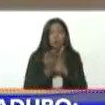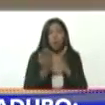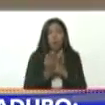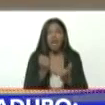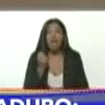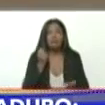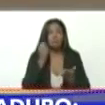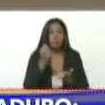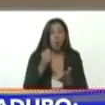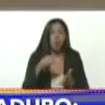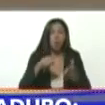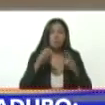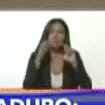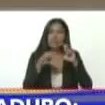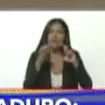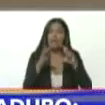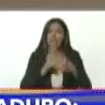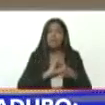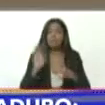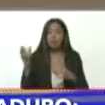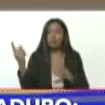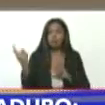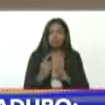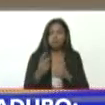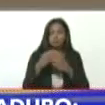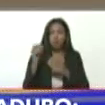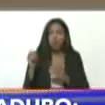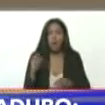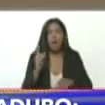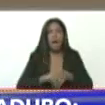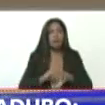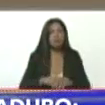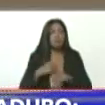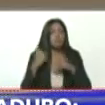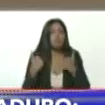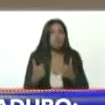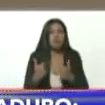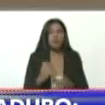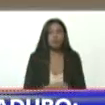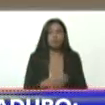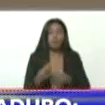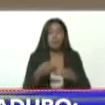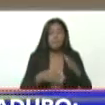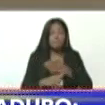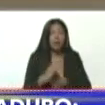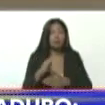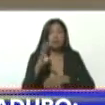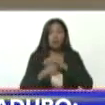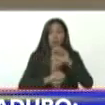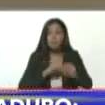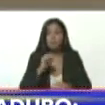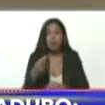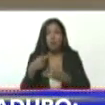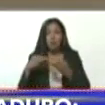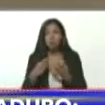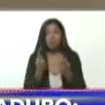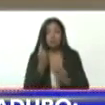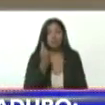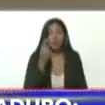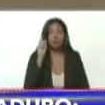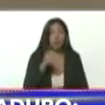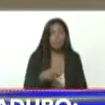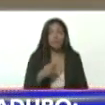bono del carnet de la patria que llegó a tiempo para que salieran a las ferias escolares a comprar